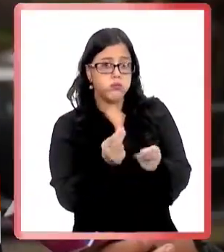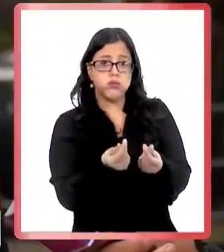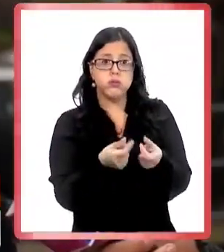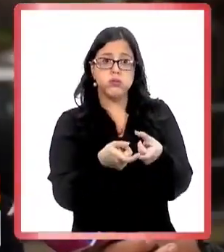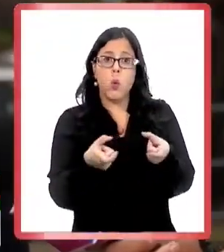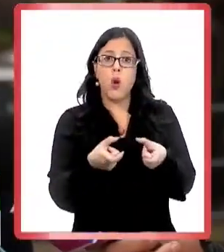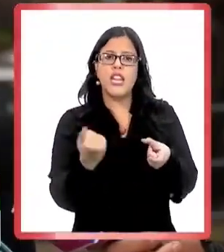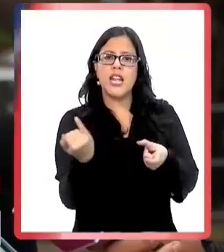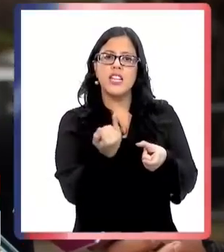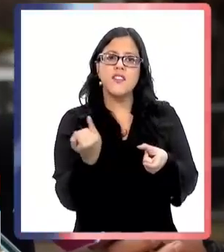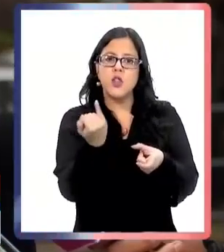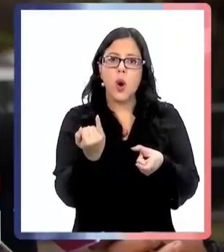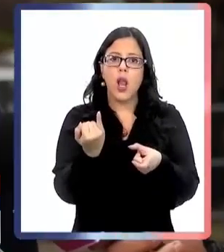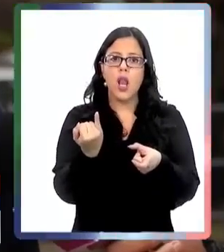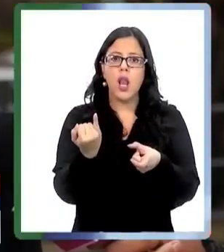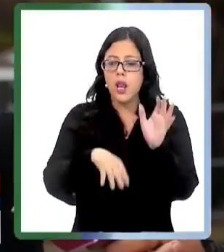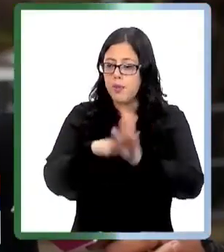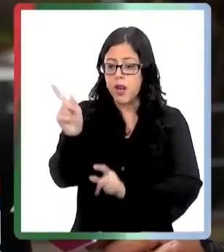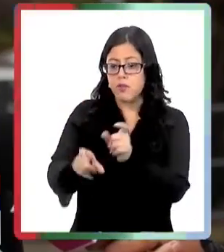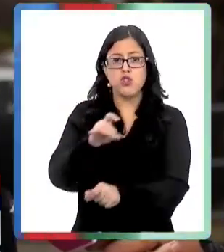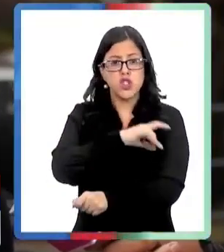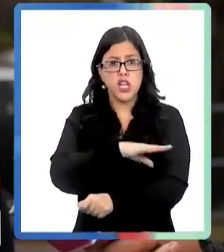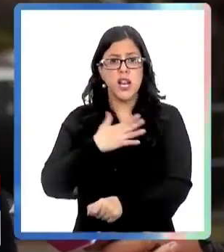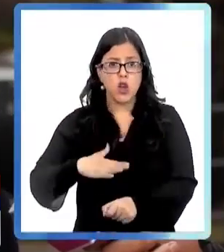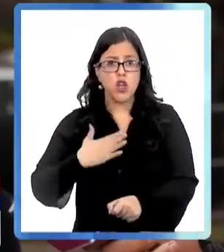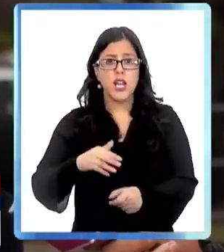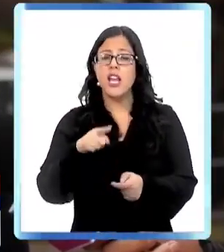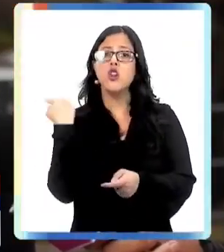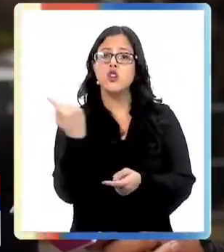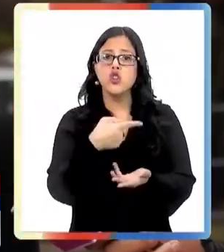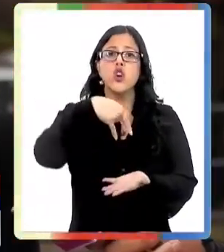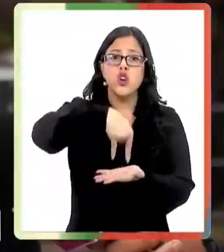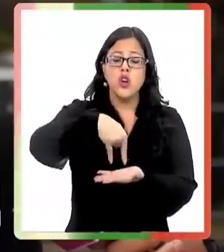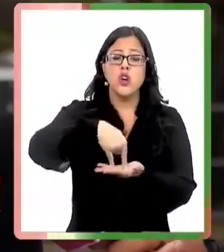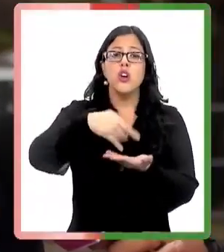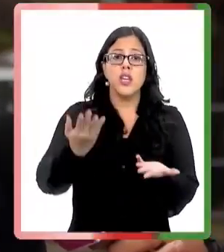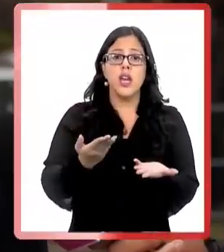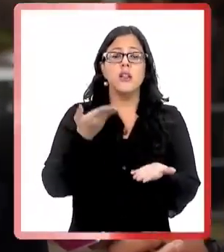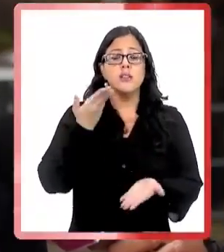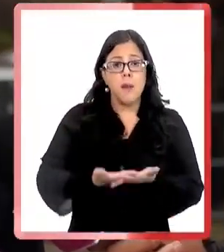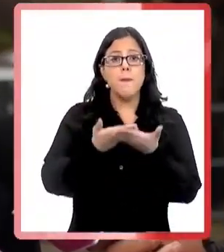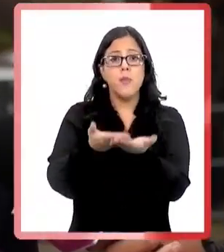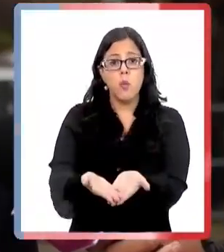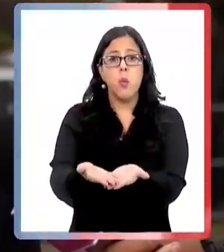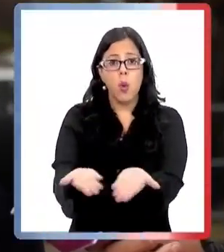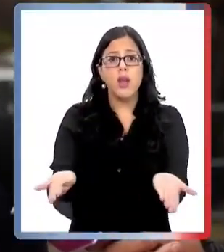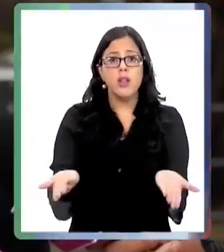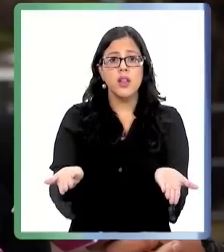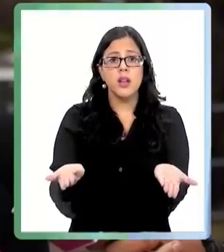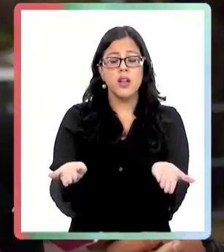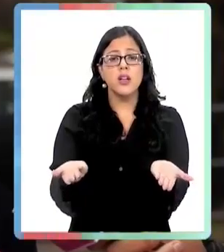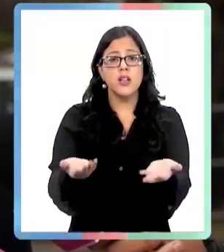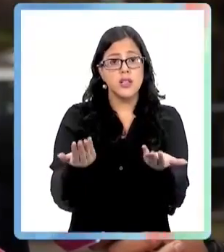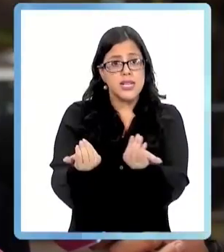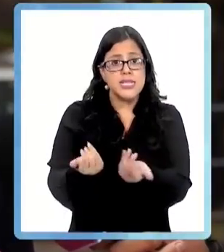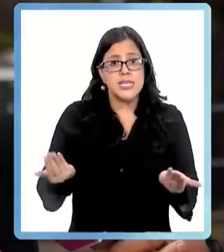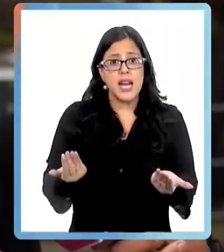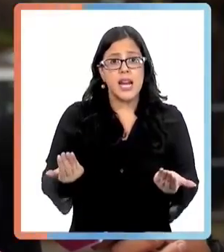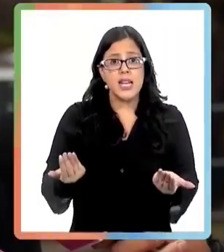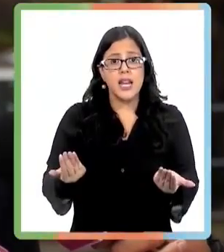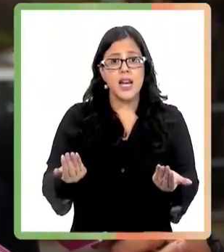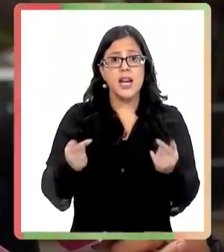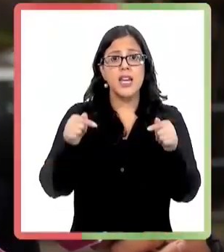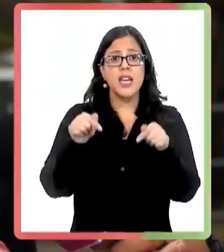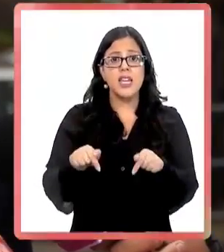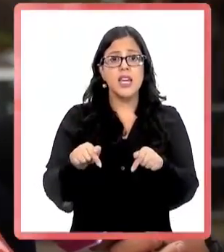a las cuentas individuales. Eso lo opina la gran mayoría de los chilenos y nosotros en ese sentido en el Congreso presentaremos las propuestas que sean en este sentido y en